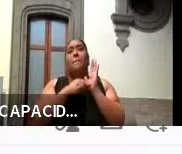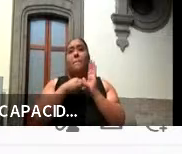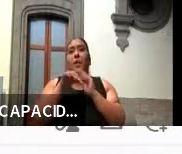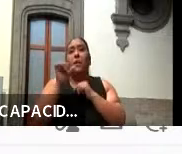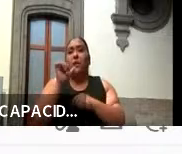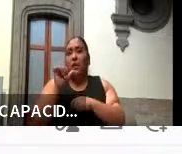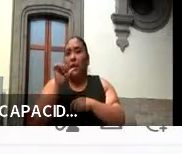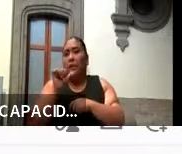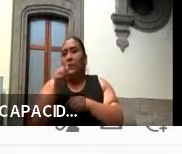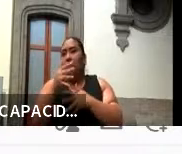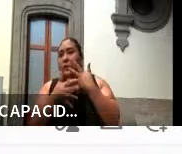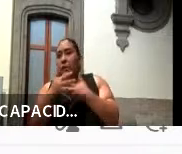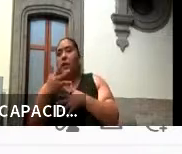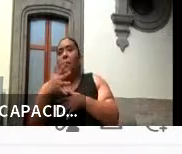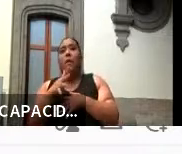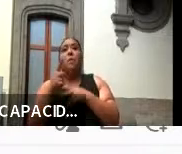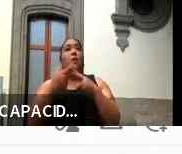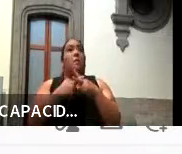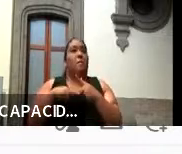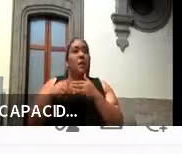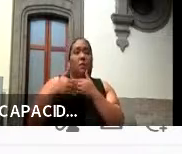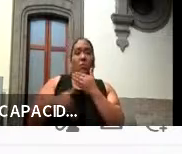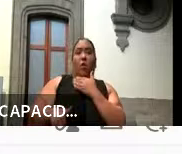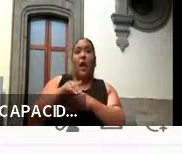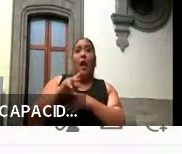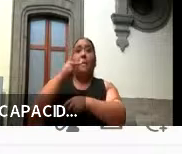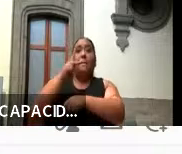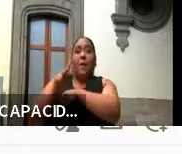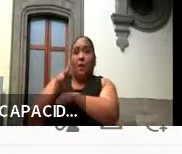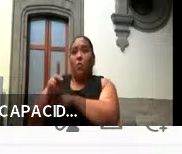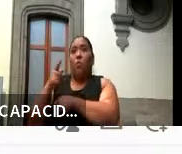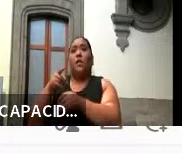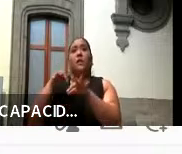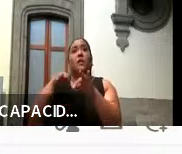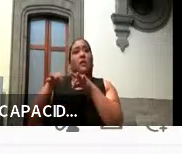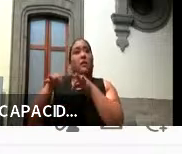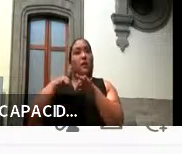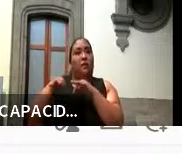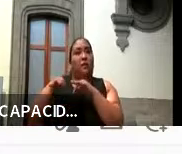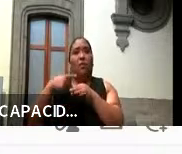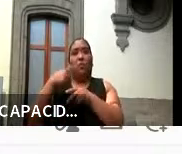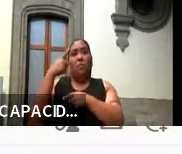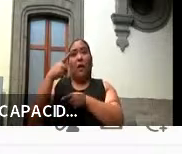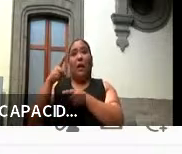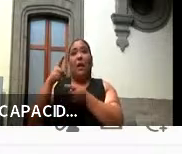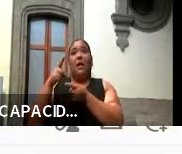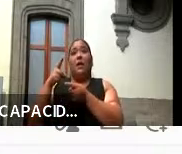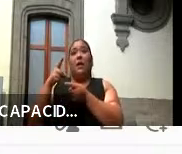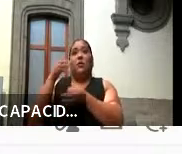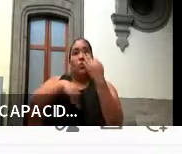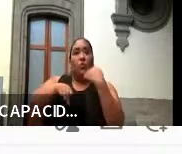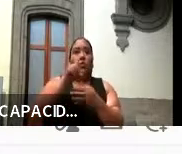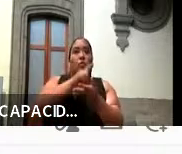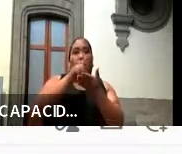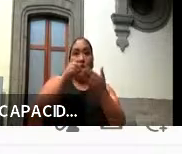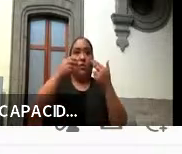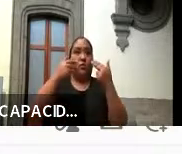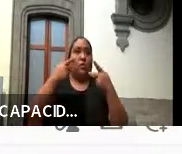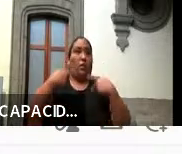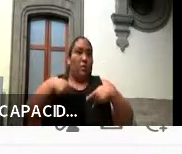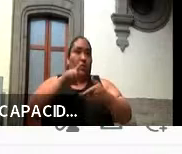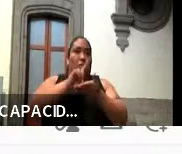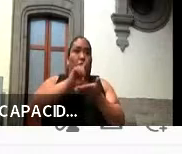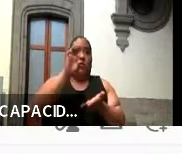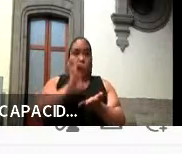2016-15 empezamos en Paraguay a trabajar un set de indicadores de derechos de las personas con discapacidad que